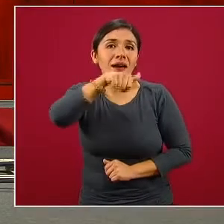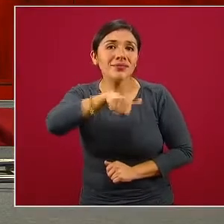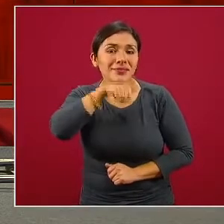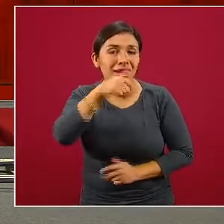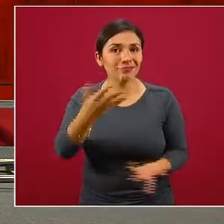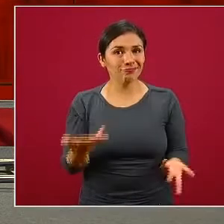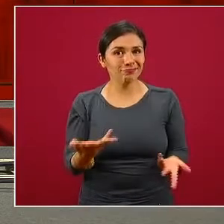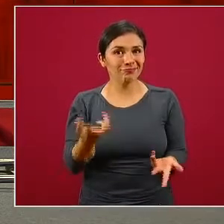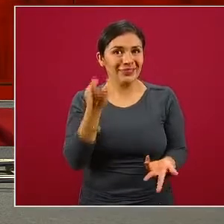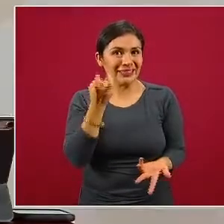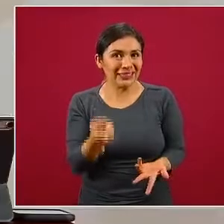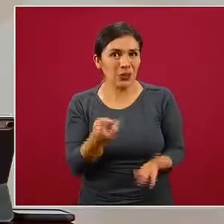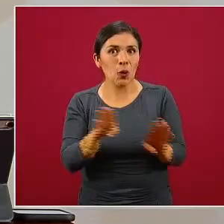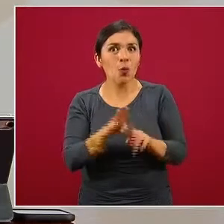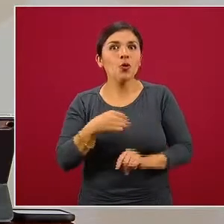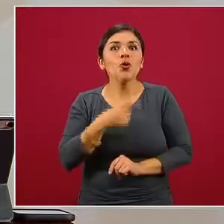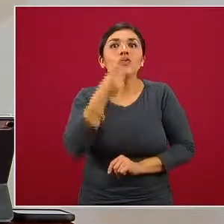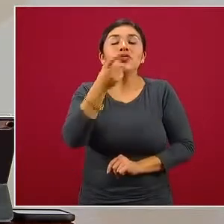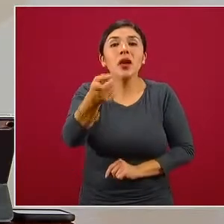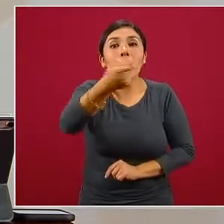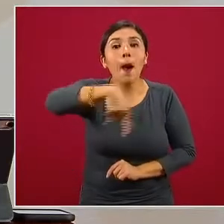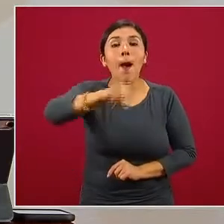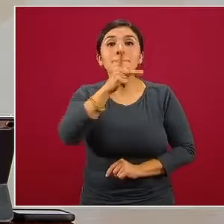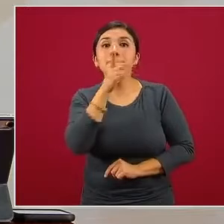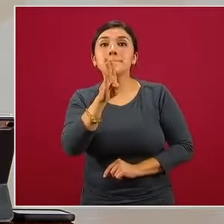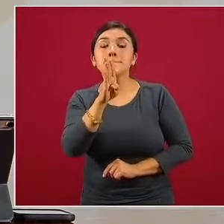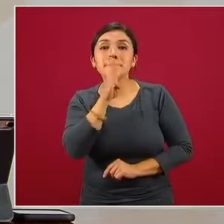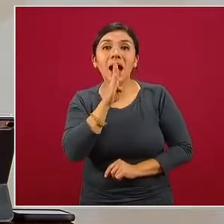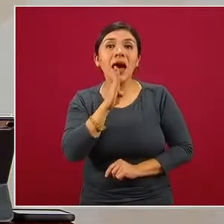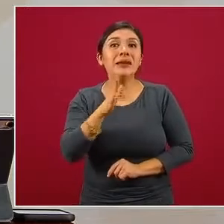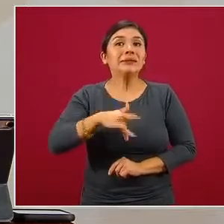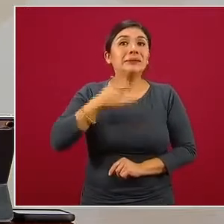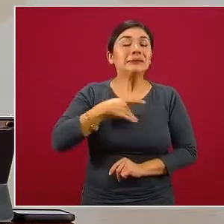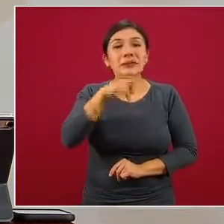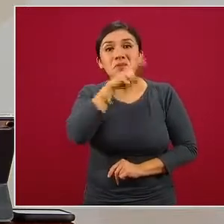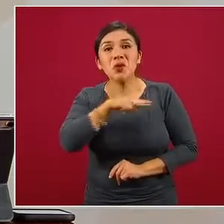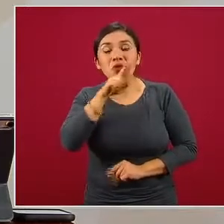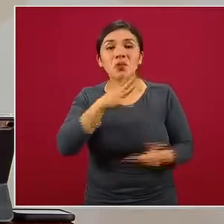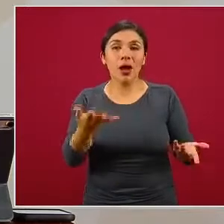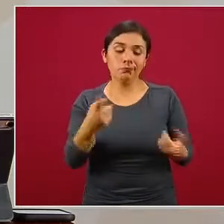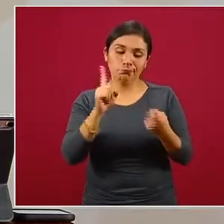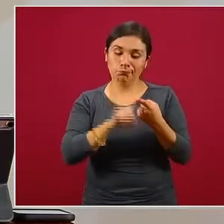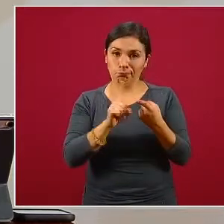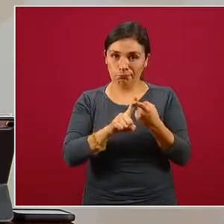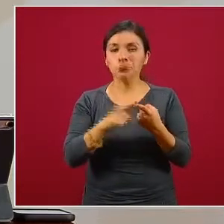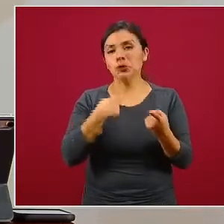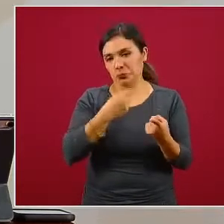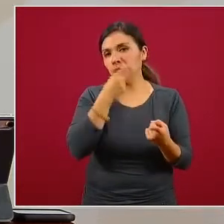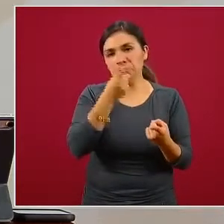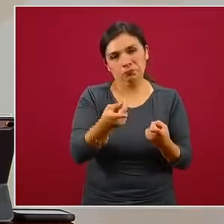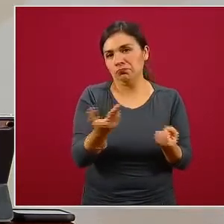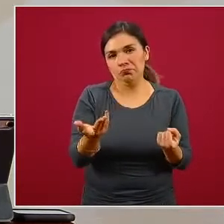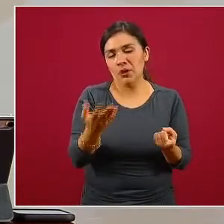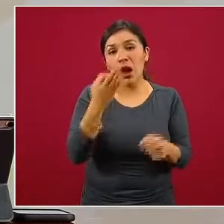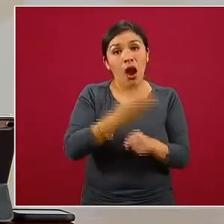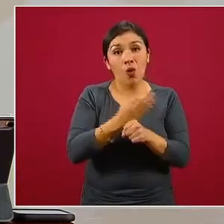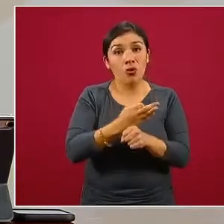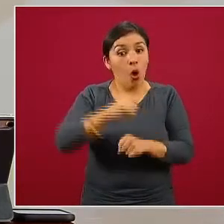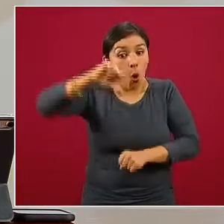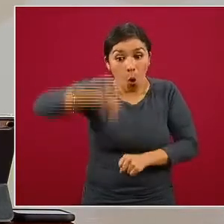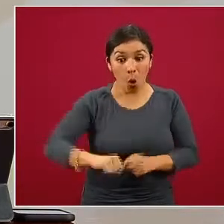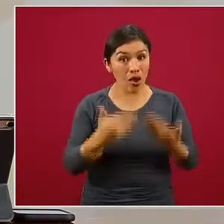mensaje podemos dar para padres y madres de familia? Uno, el que ya comentábamos, no estamos abriendo